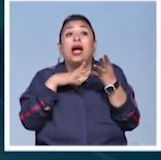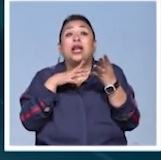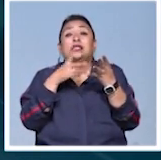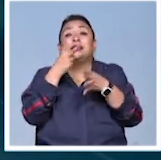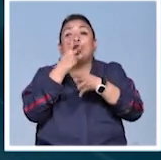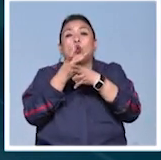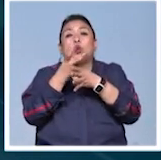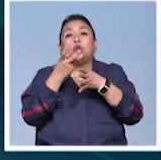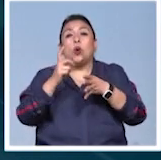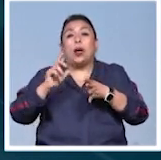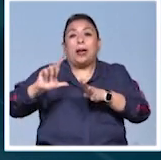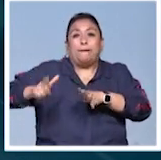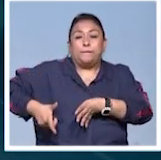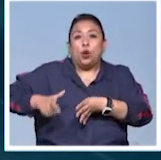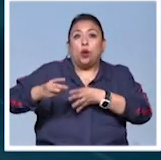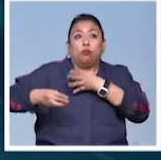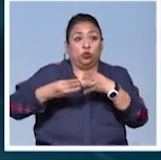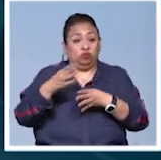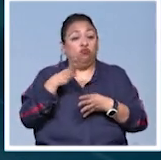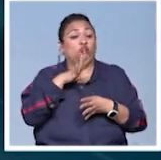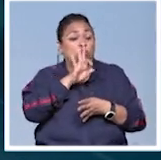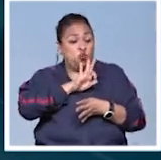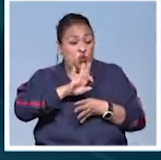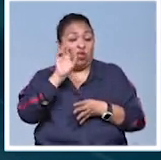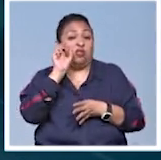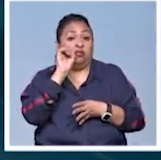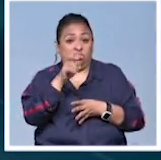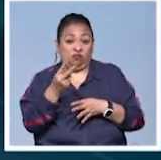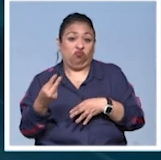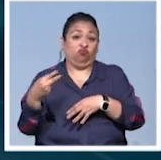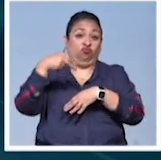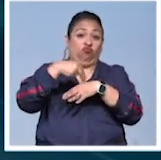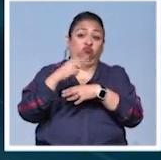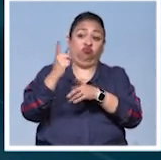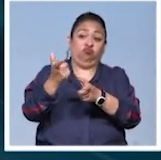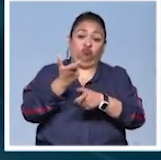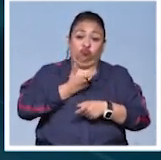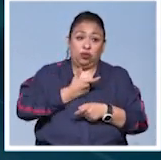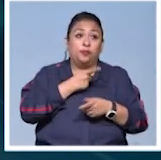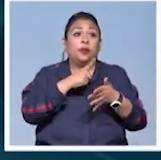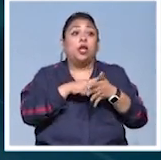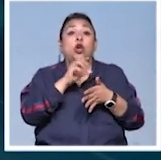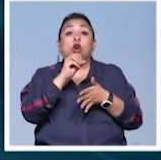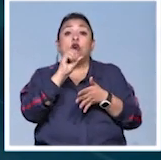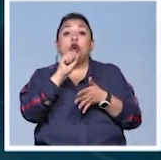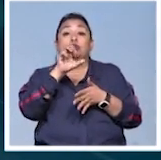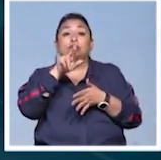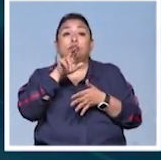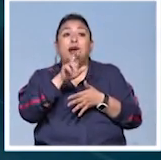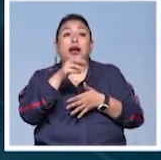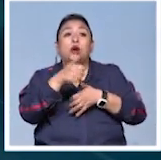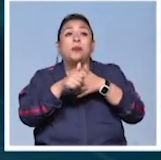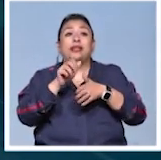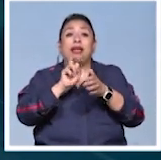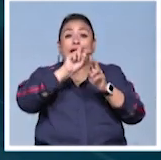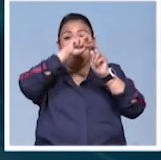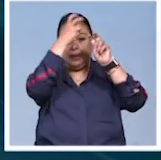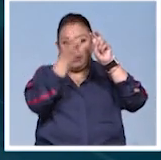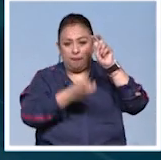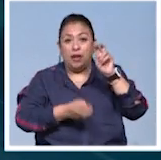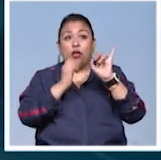subcampeón del mundo, por lo que tiene amplias posibilidades de subir al podio. Osmar Olvera va a competir en clavados, tanto en